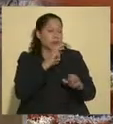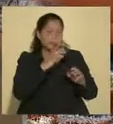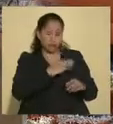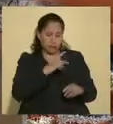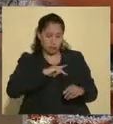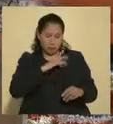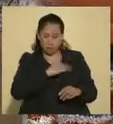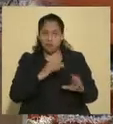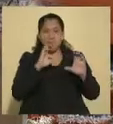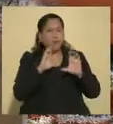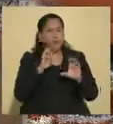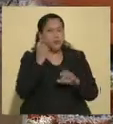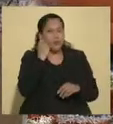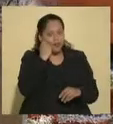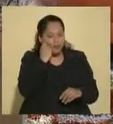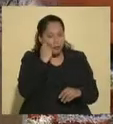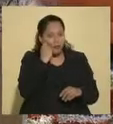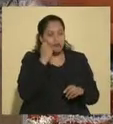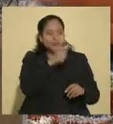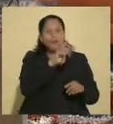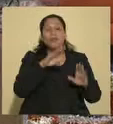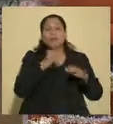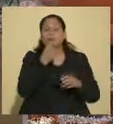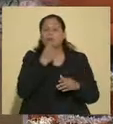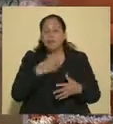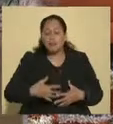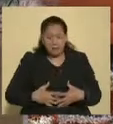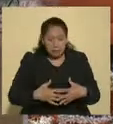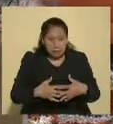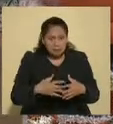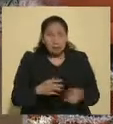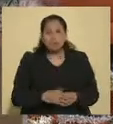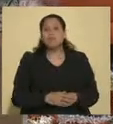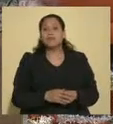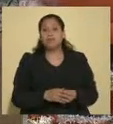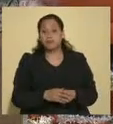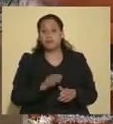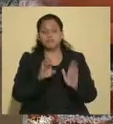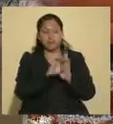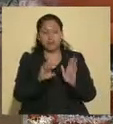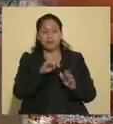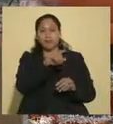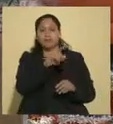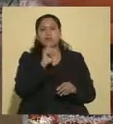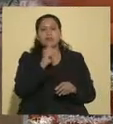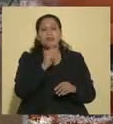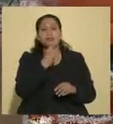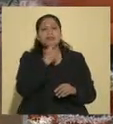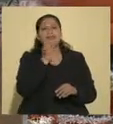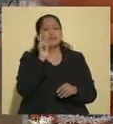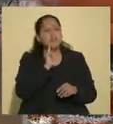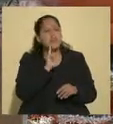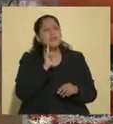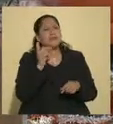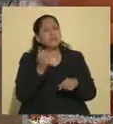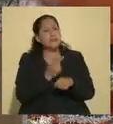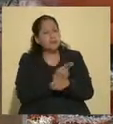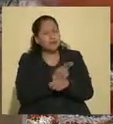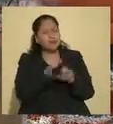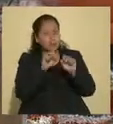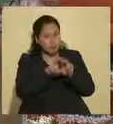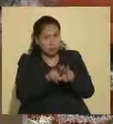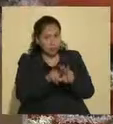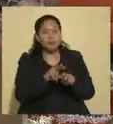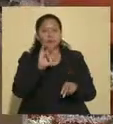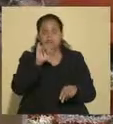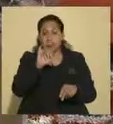supieron ni cómo, ni cuándo, con embarazos. La mortalidad materna. ¿A cuántas niñas les pasará la primera vez? Claro.